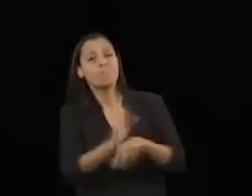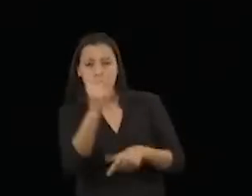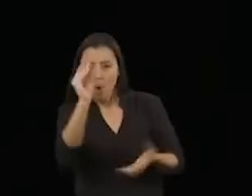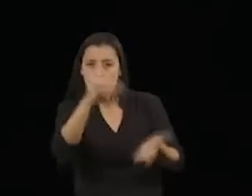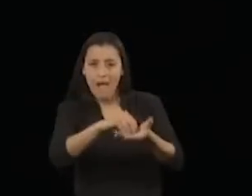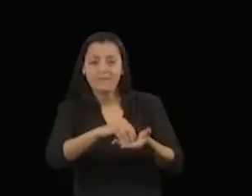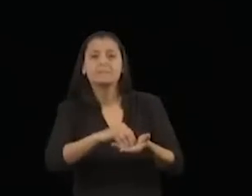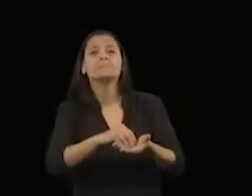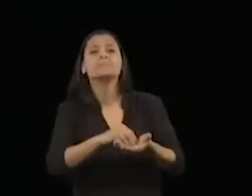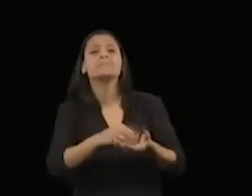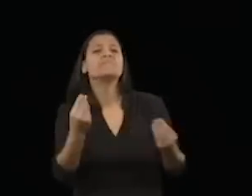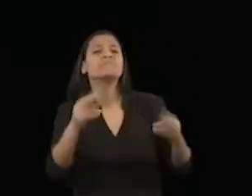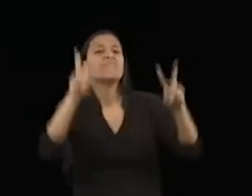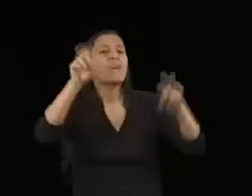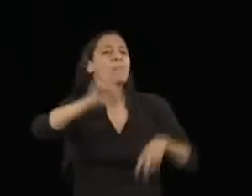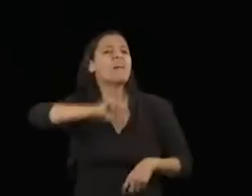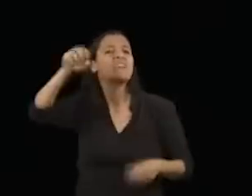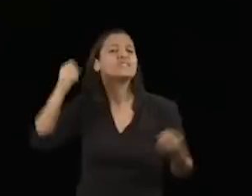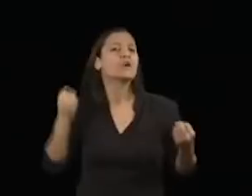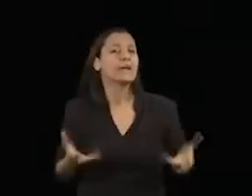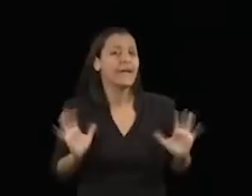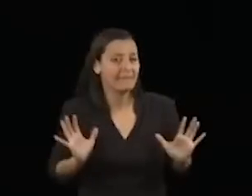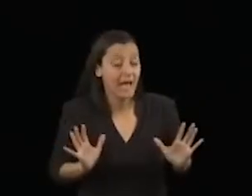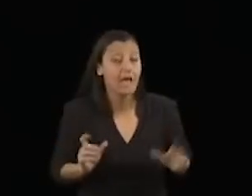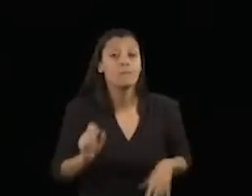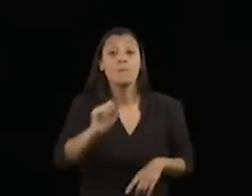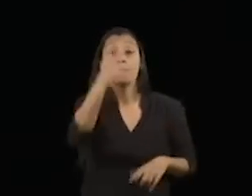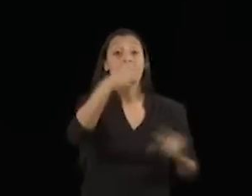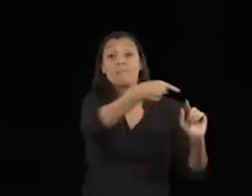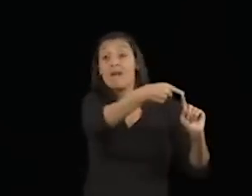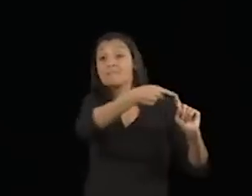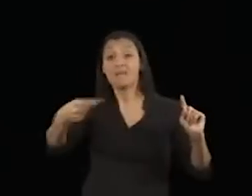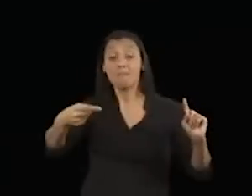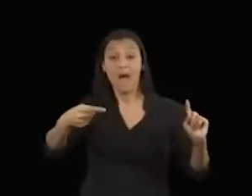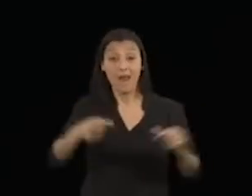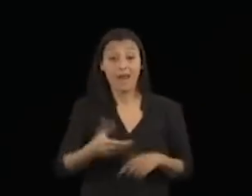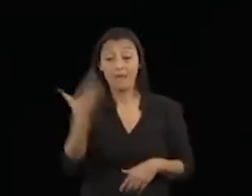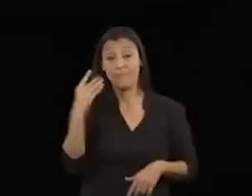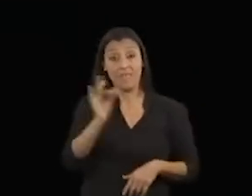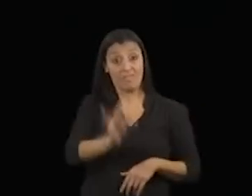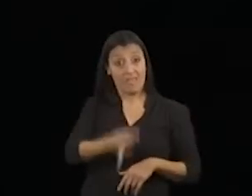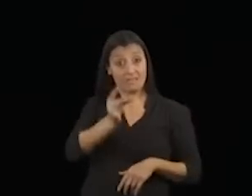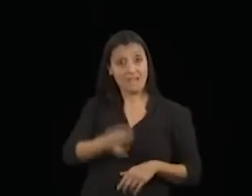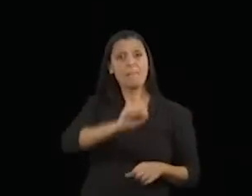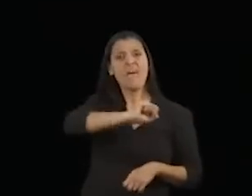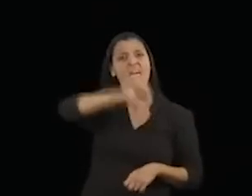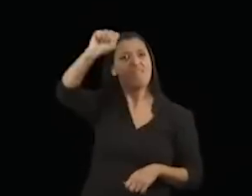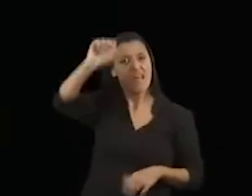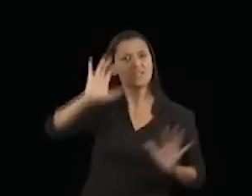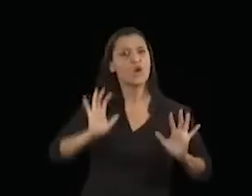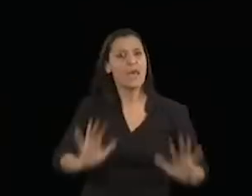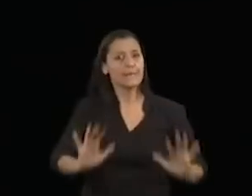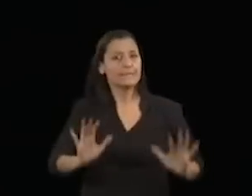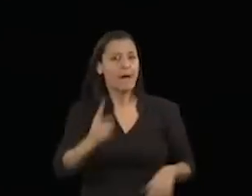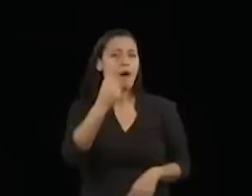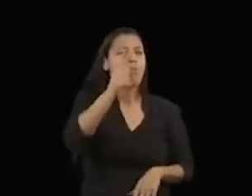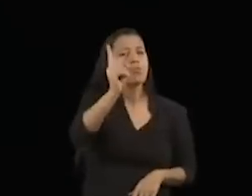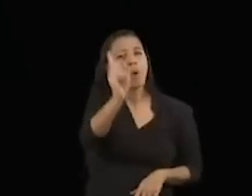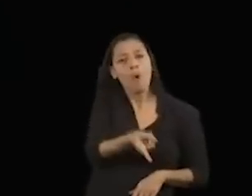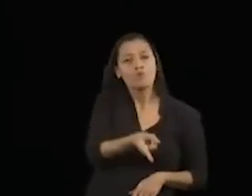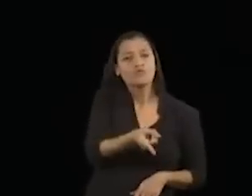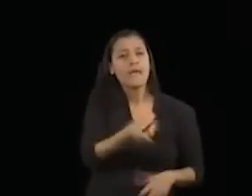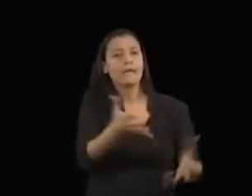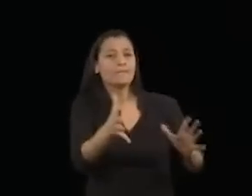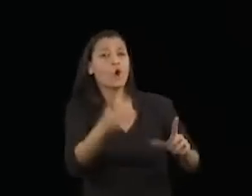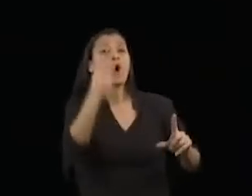el tema de la inflación. La primera semana de diciembre venía a un ritmo de